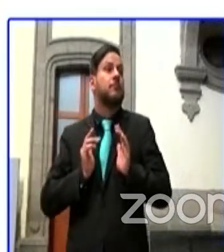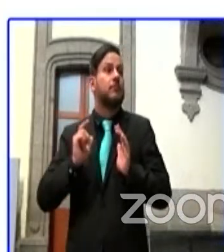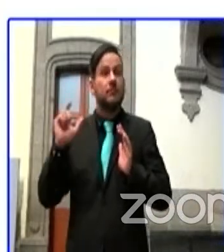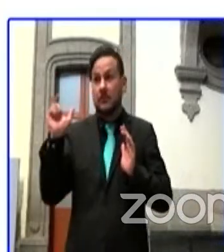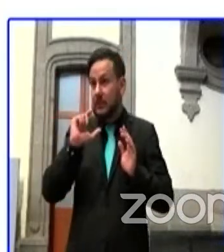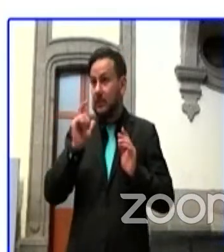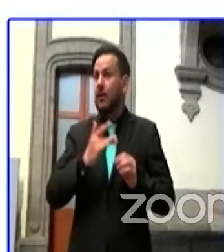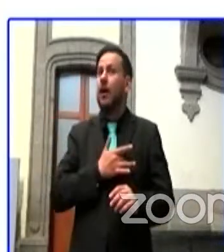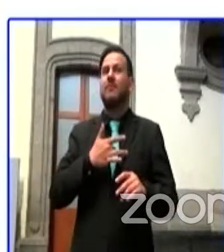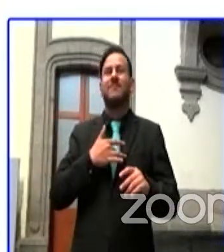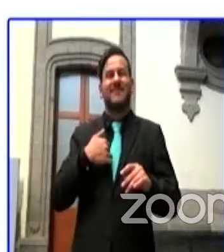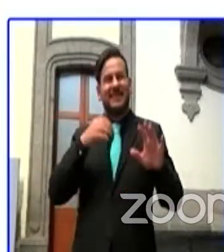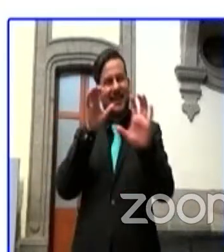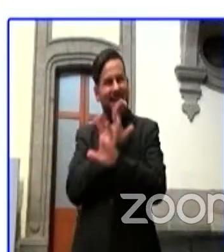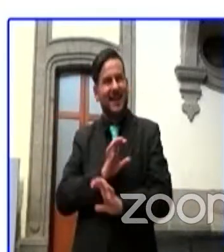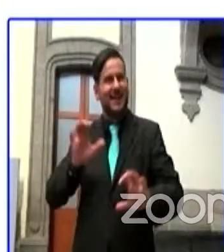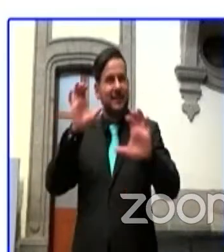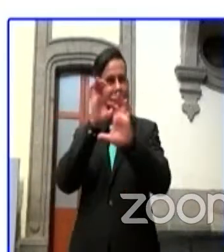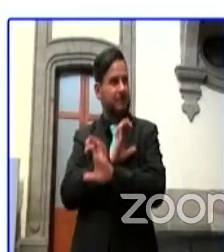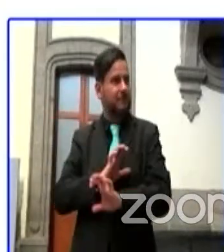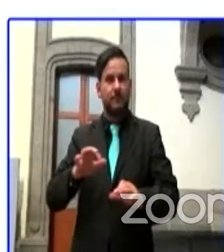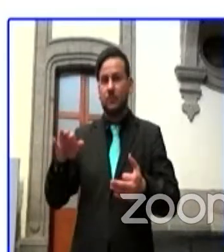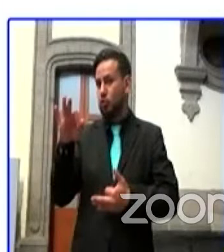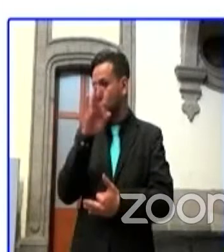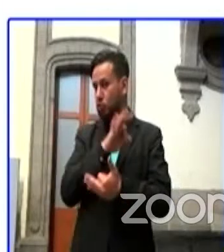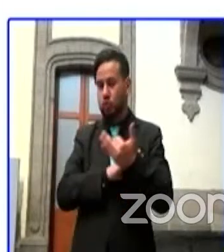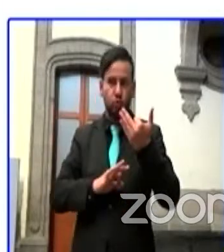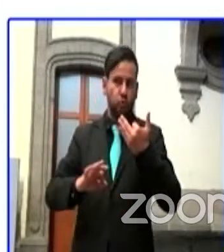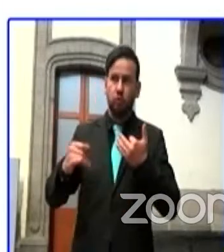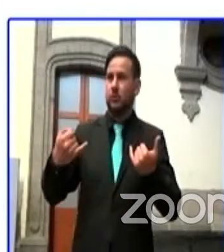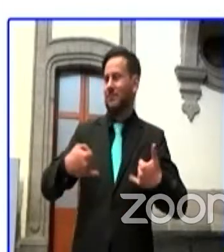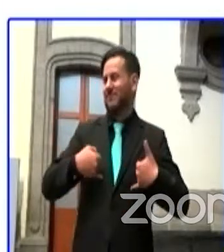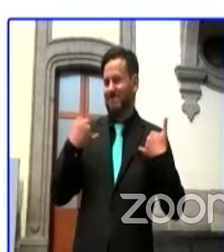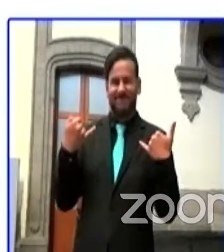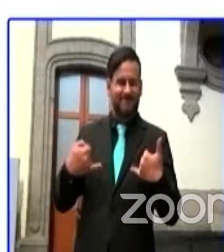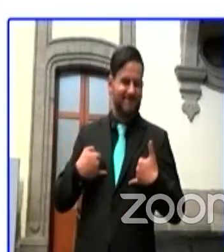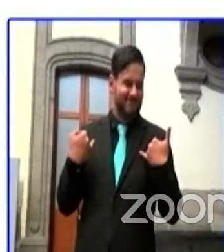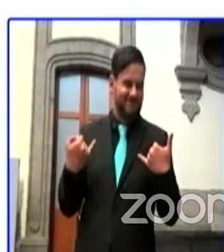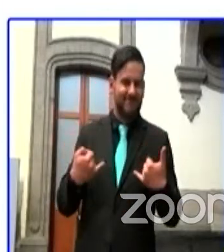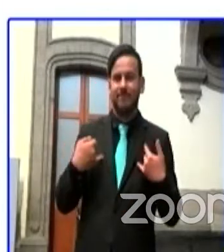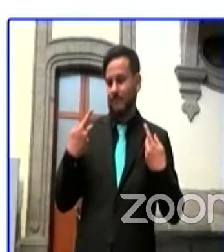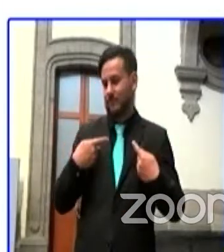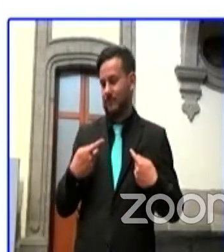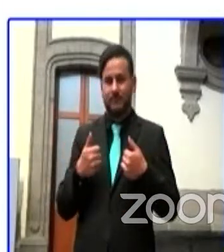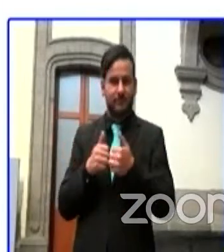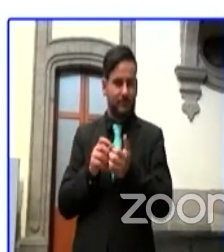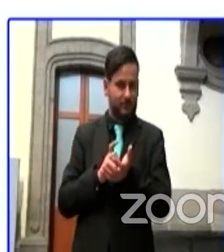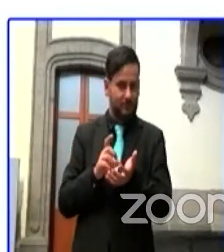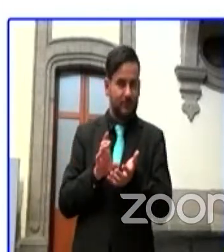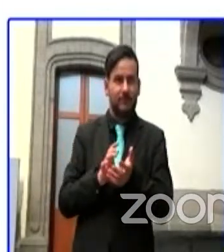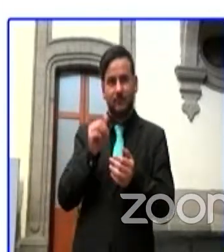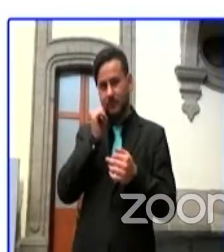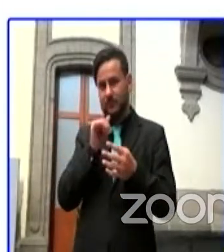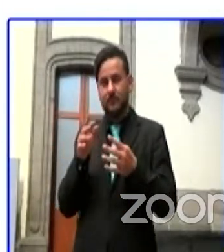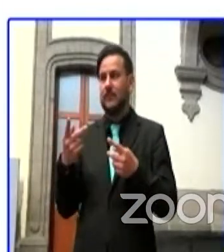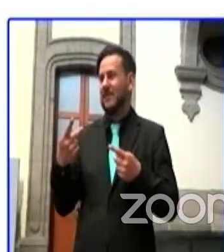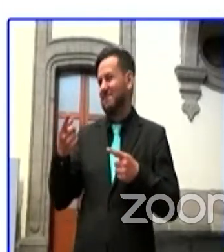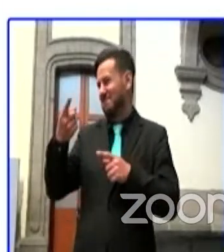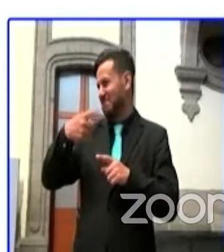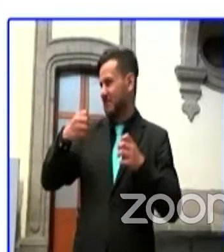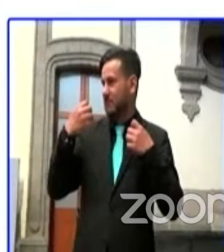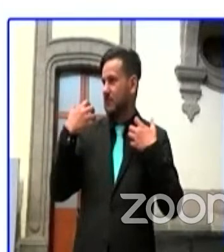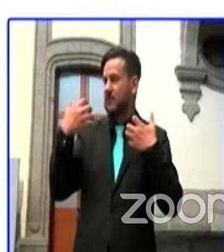a cantar, todos los chicos y chicas, personas con discapacidad, asistentes, son